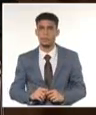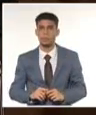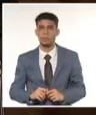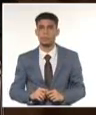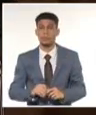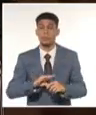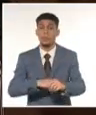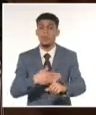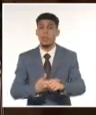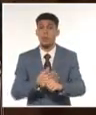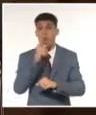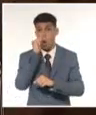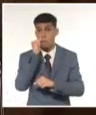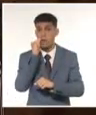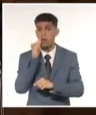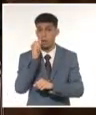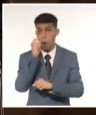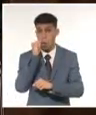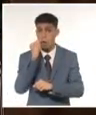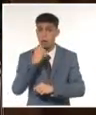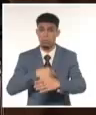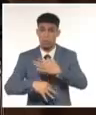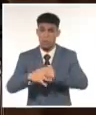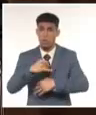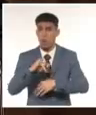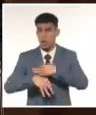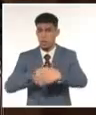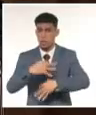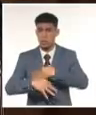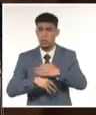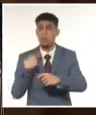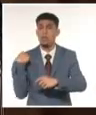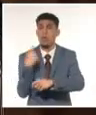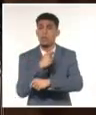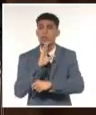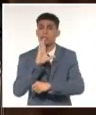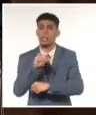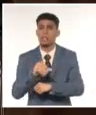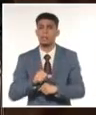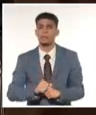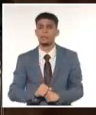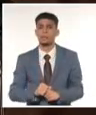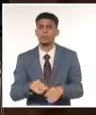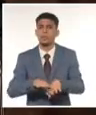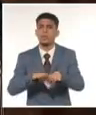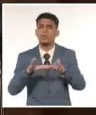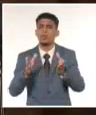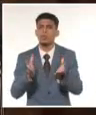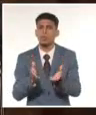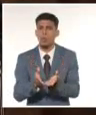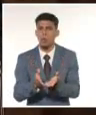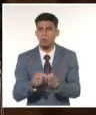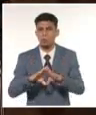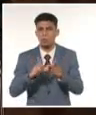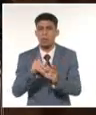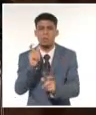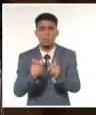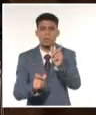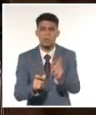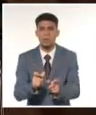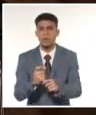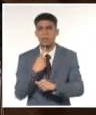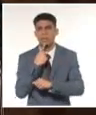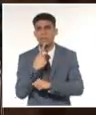Después de esa explicación, decía el profesor, a quienes propagan y amplifican la idea de ineptitud